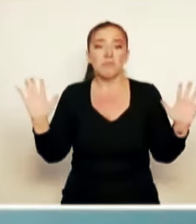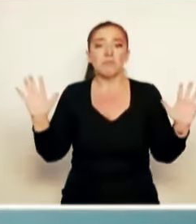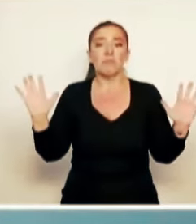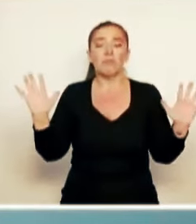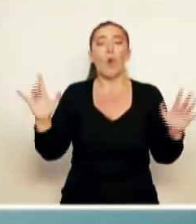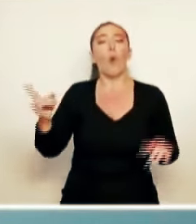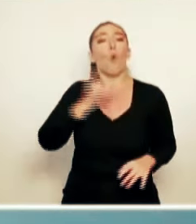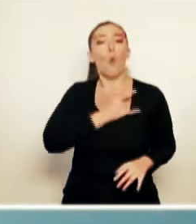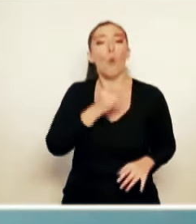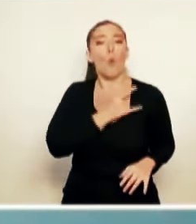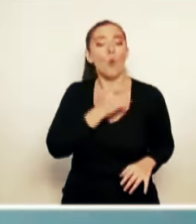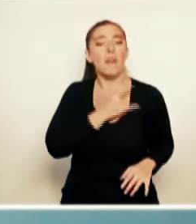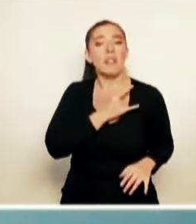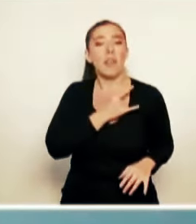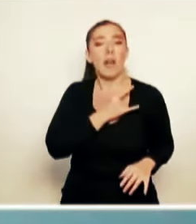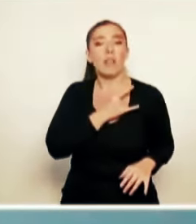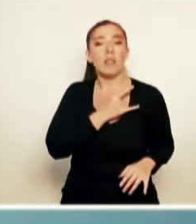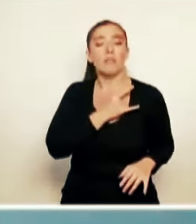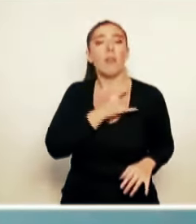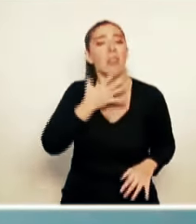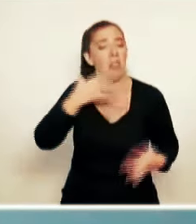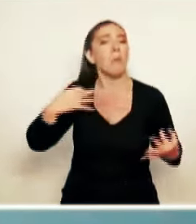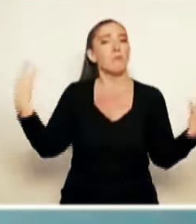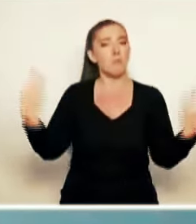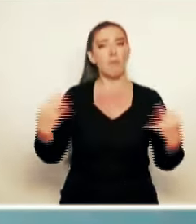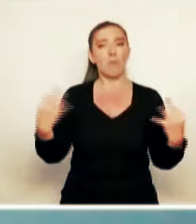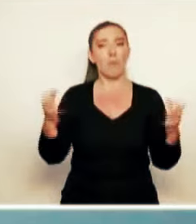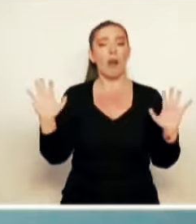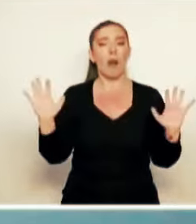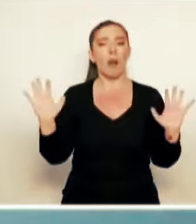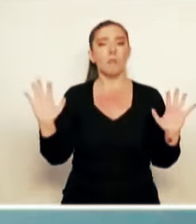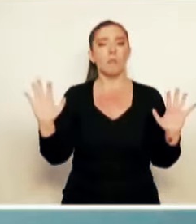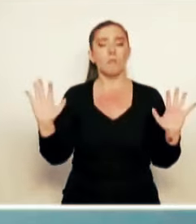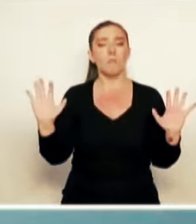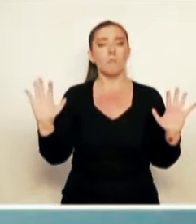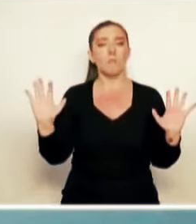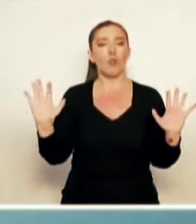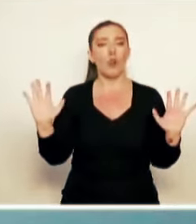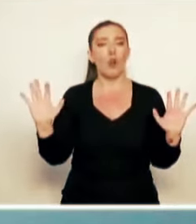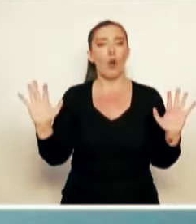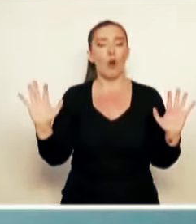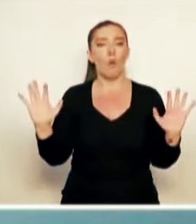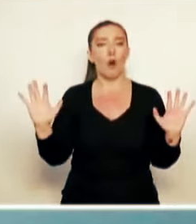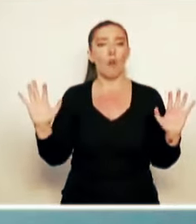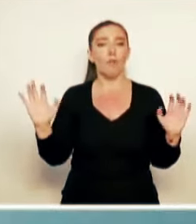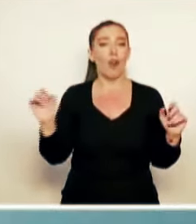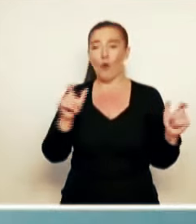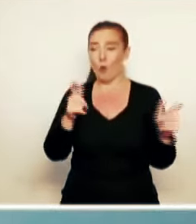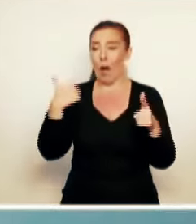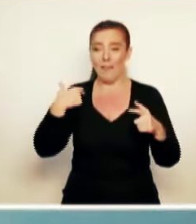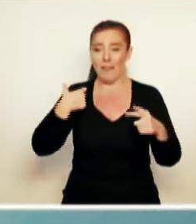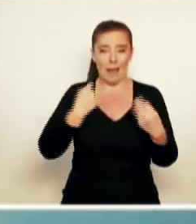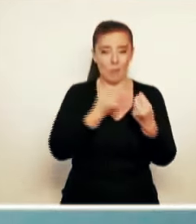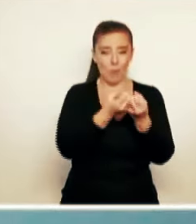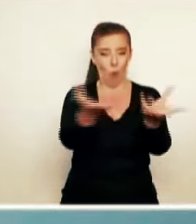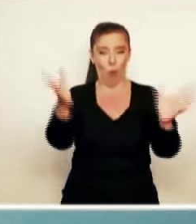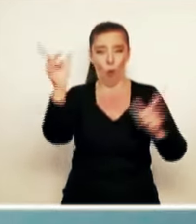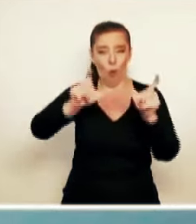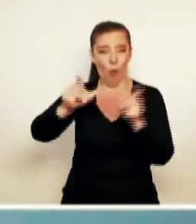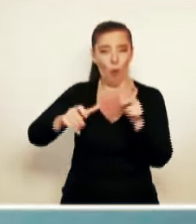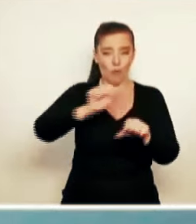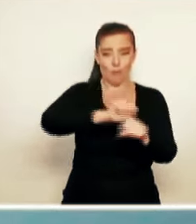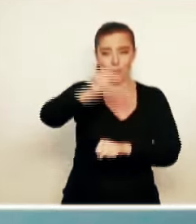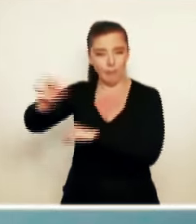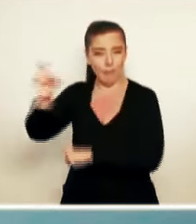en la universidad fue realmente buena. No tendríamos tantos universitarios en la República Argentina si no hubiéramos creado